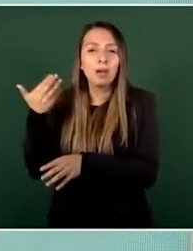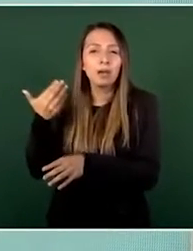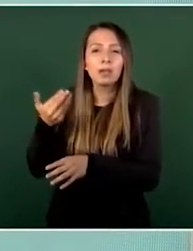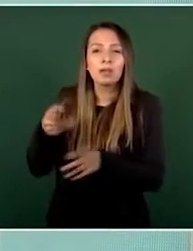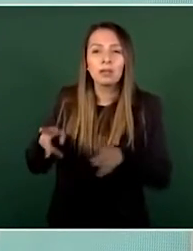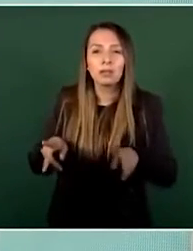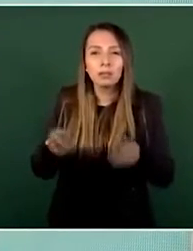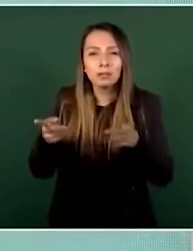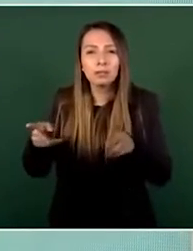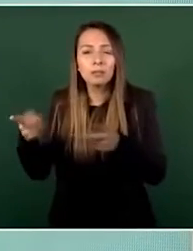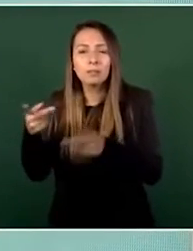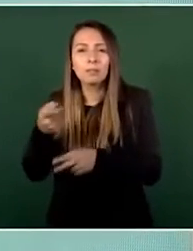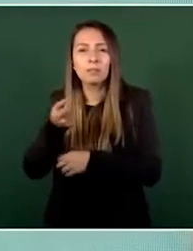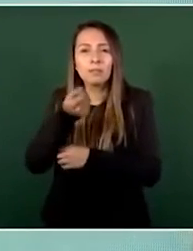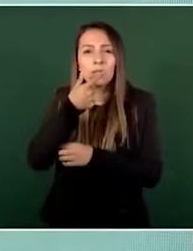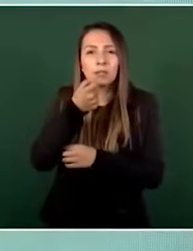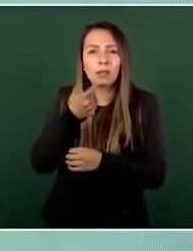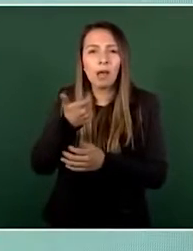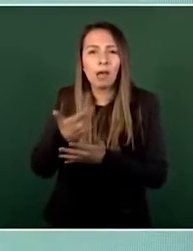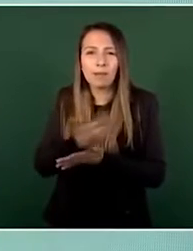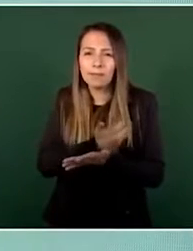y hacían jugosos negocios,